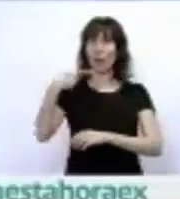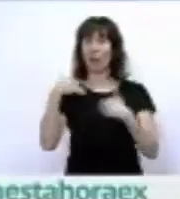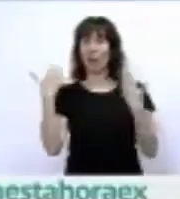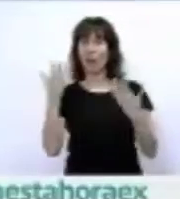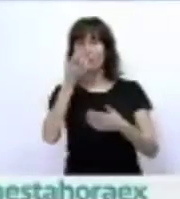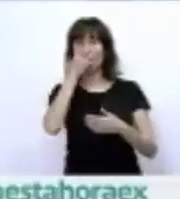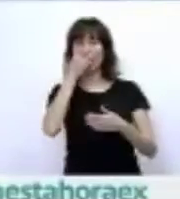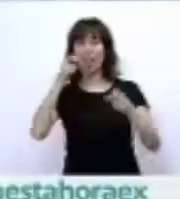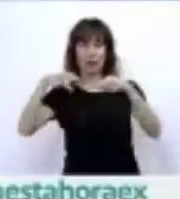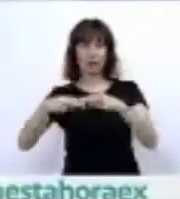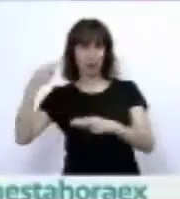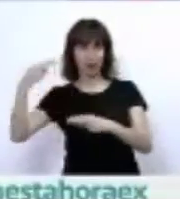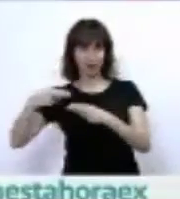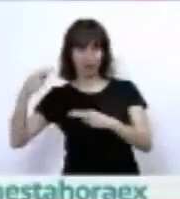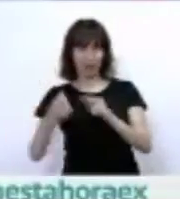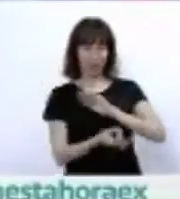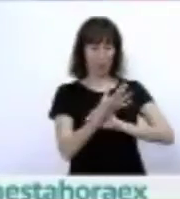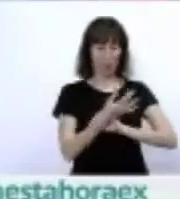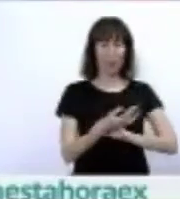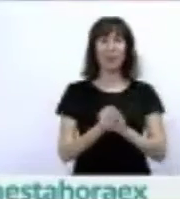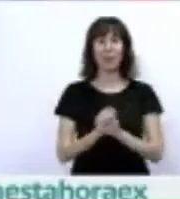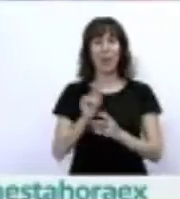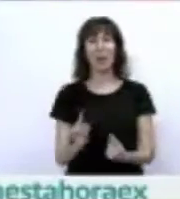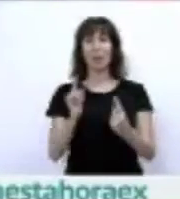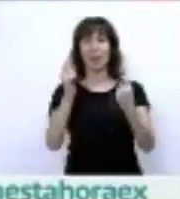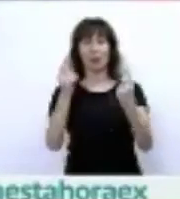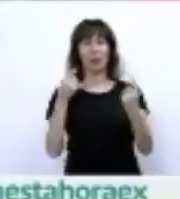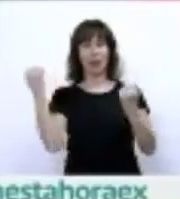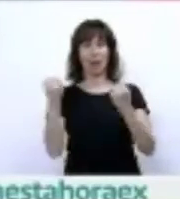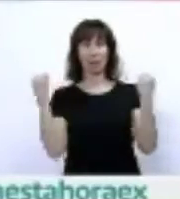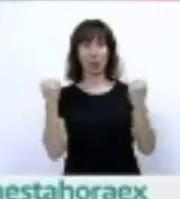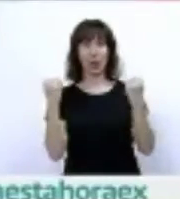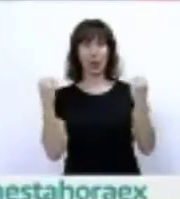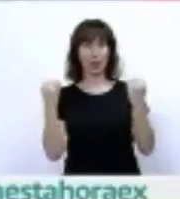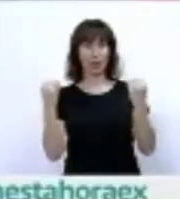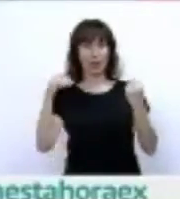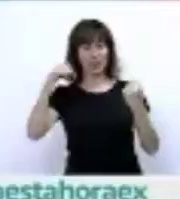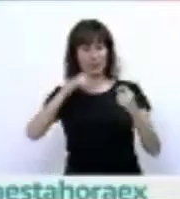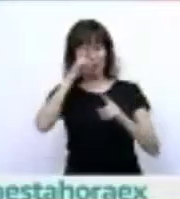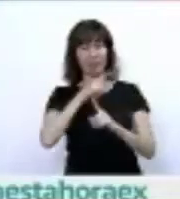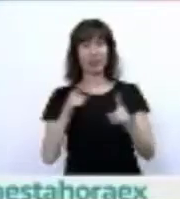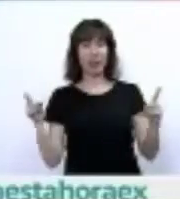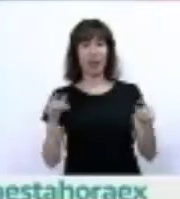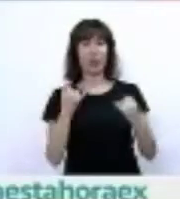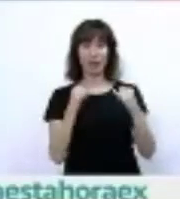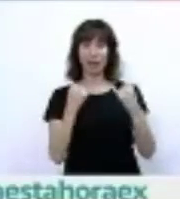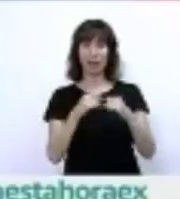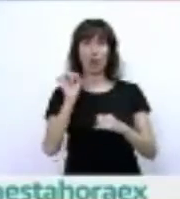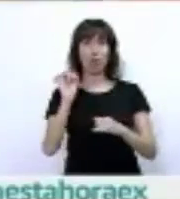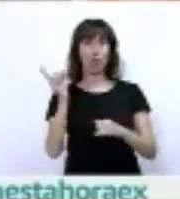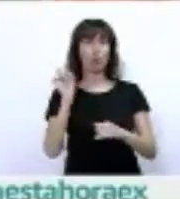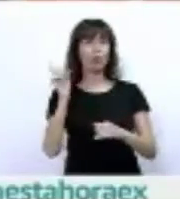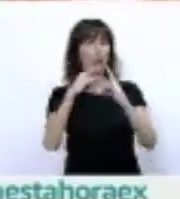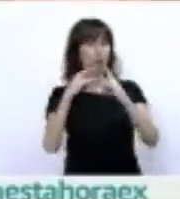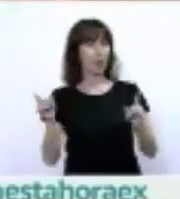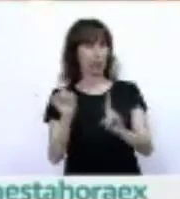Payasos Sin Fronteras. Y como veis, es la primera actuación, como decimos, de la edición de este festival No Solo Circo, que no solo va a estar en